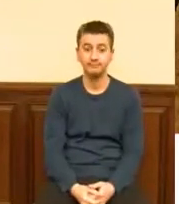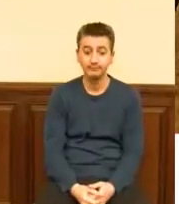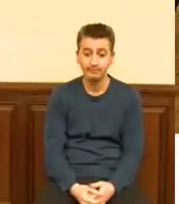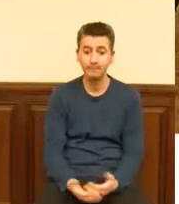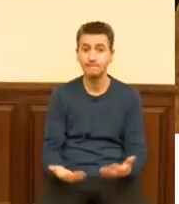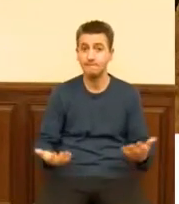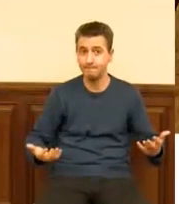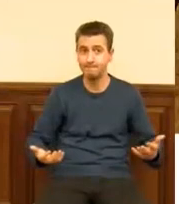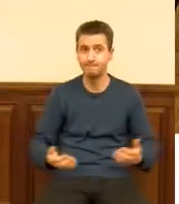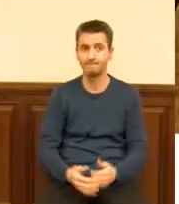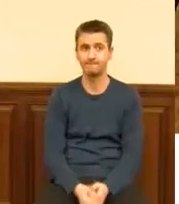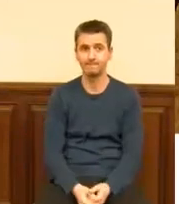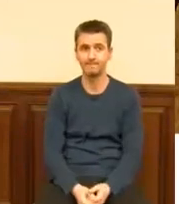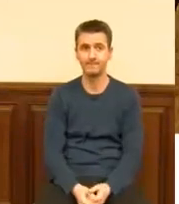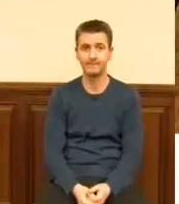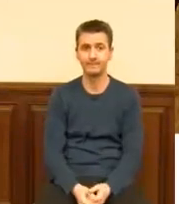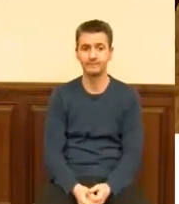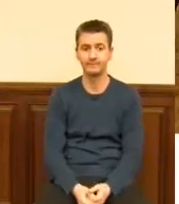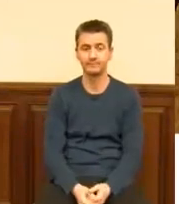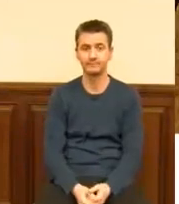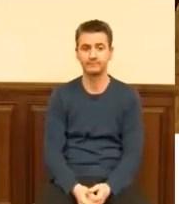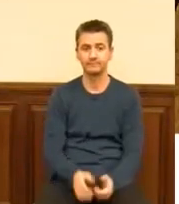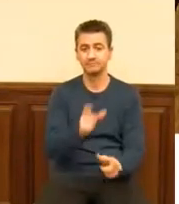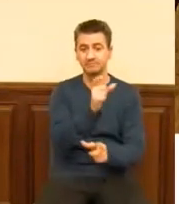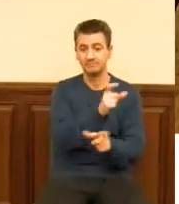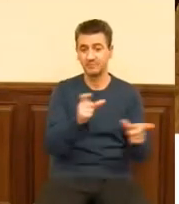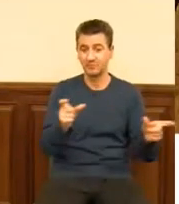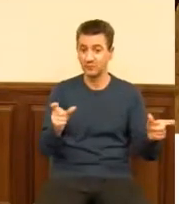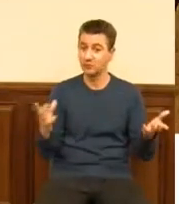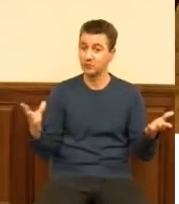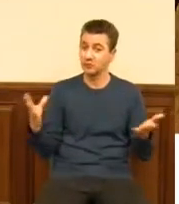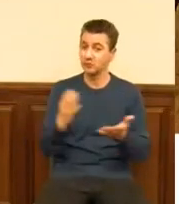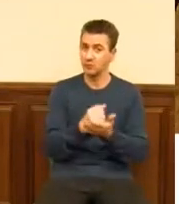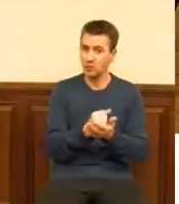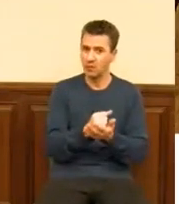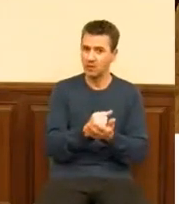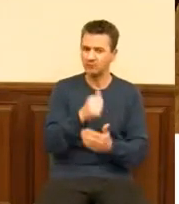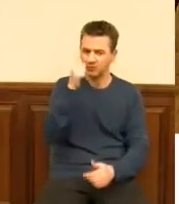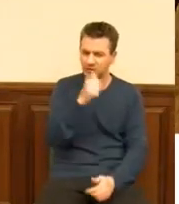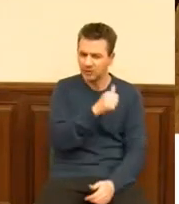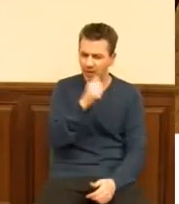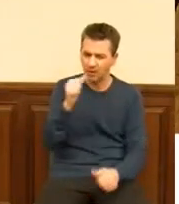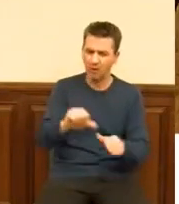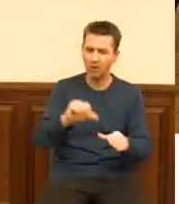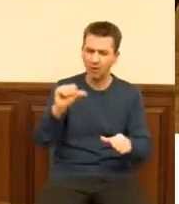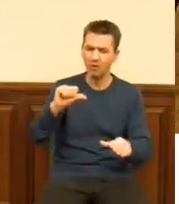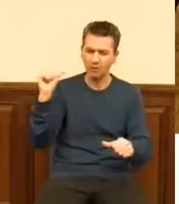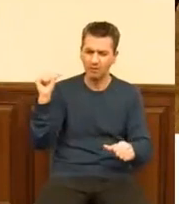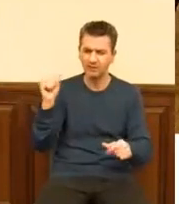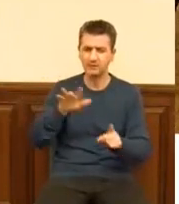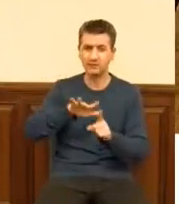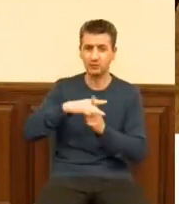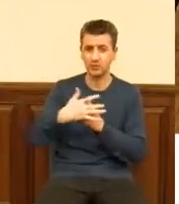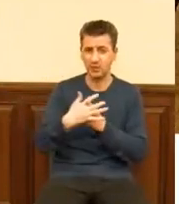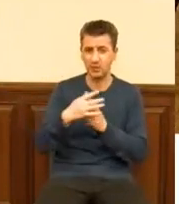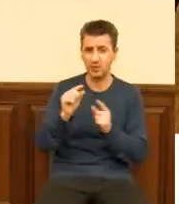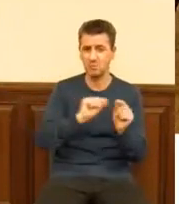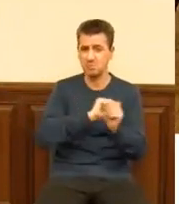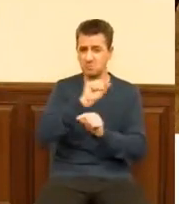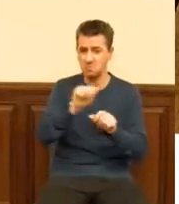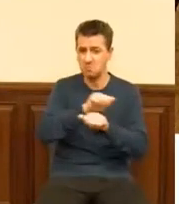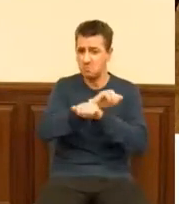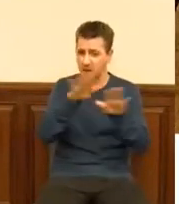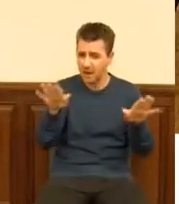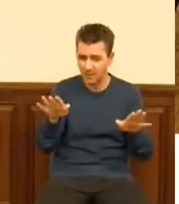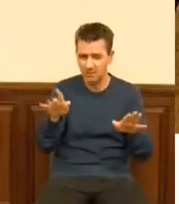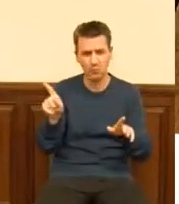Entonces, pues por todas estas personas que llevan mucho tiempo sacrificándose, no solo en situación de pandemia, no